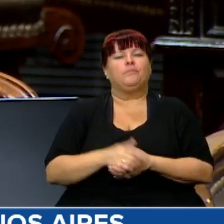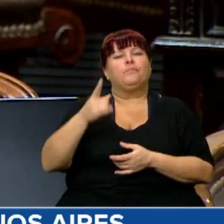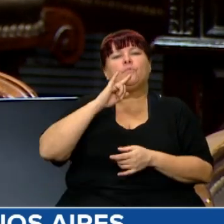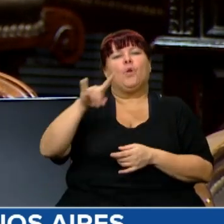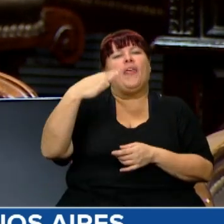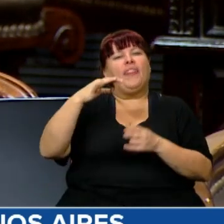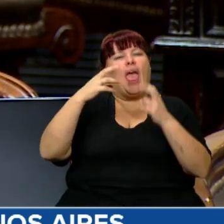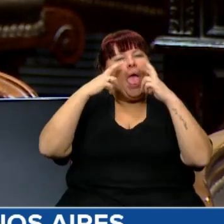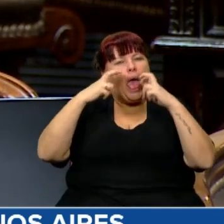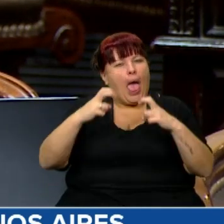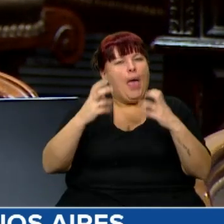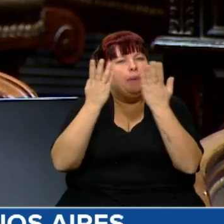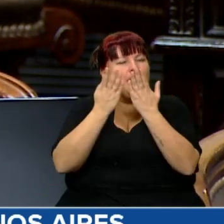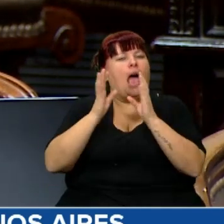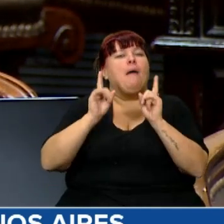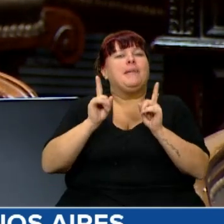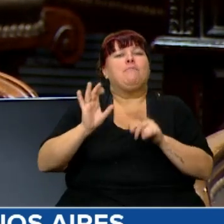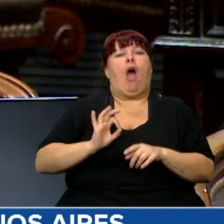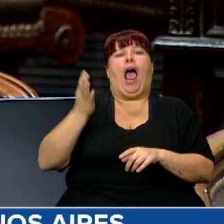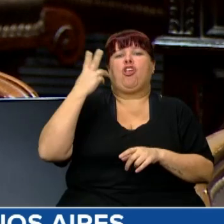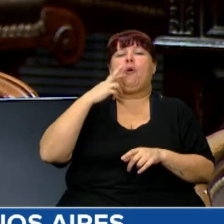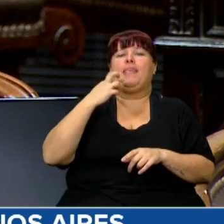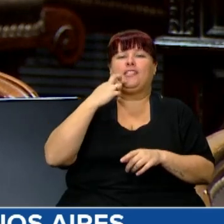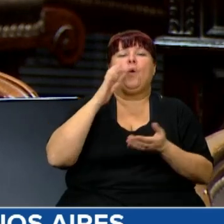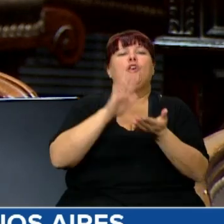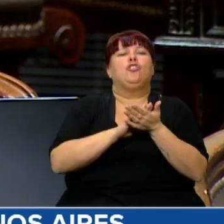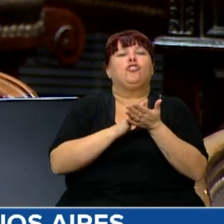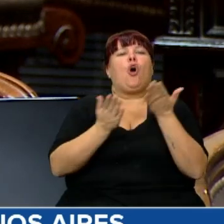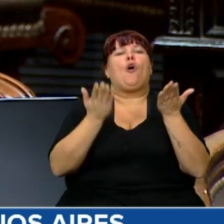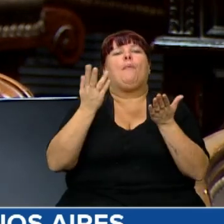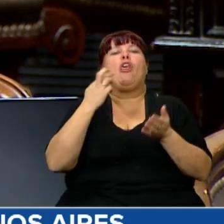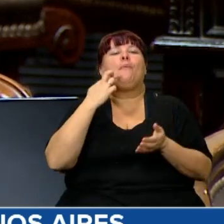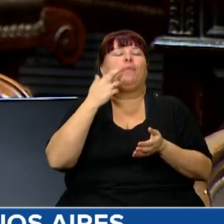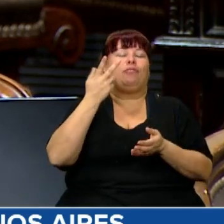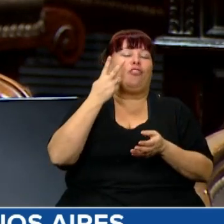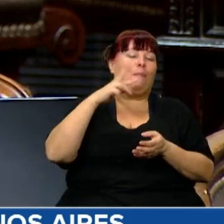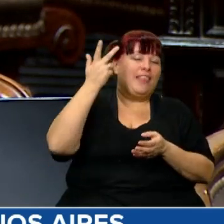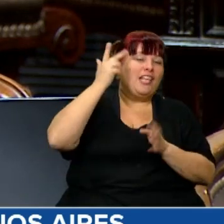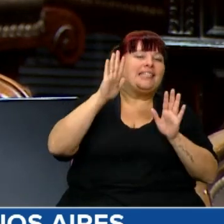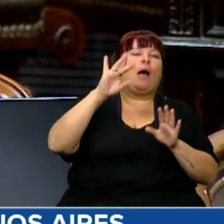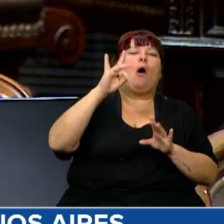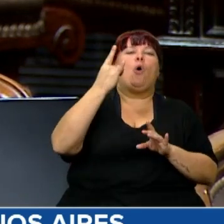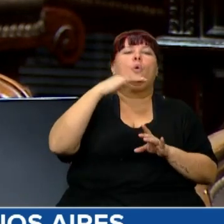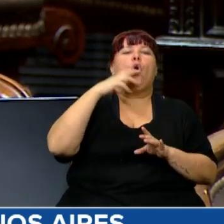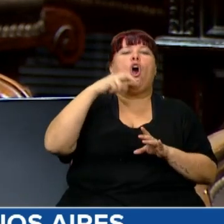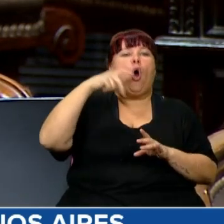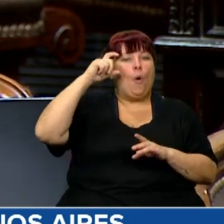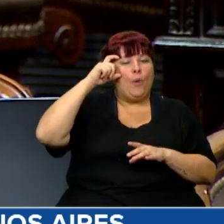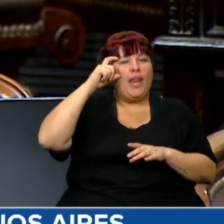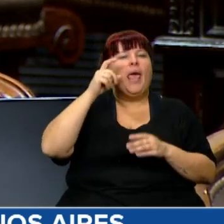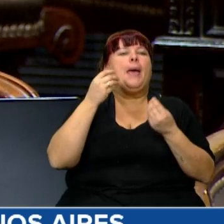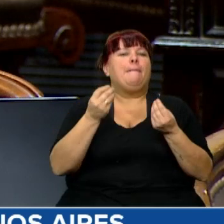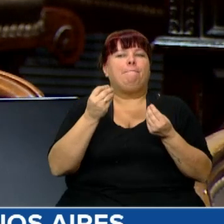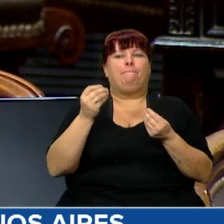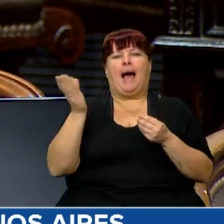realizar un estudio que se realizó en el año 2019 respecto del año 2018 durante la gestión del ministro Duhovne, a fin de